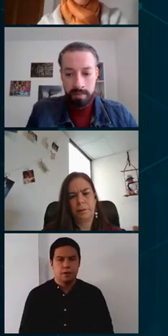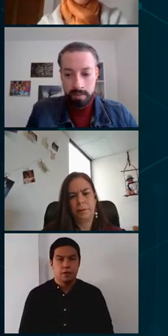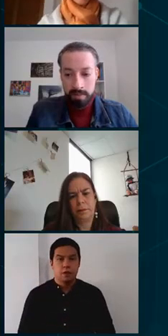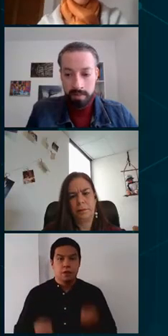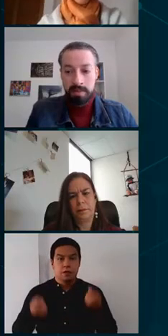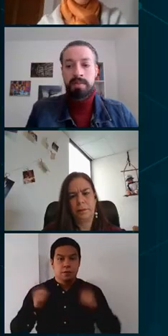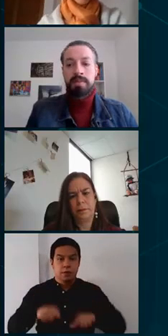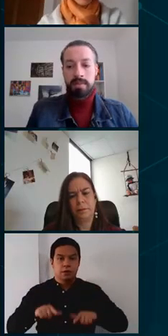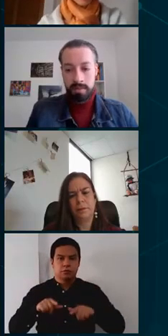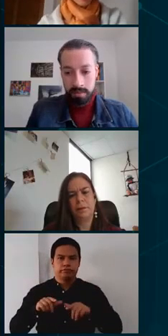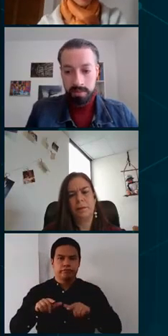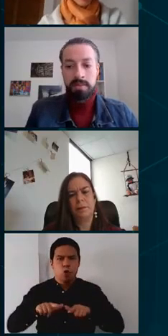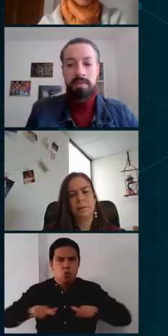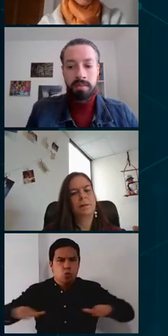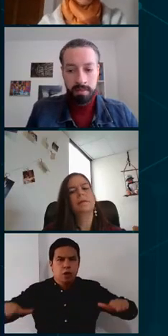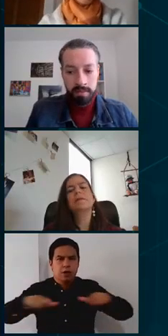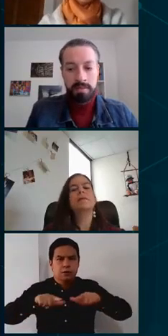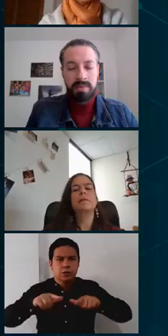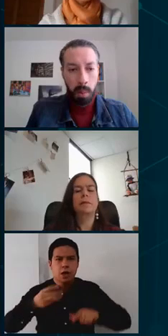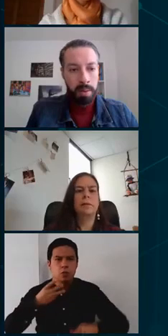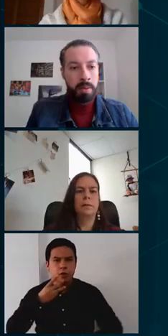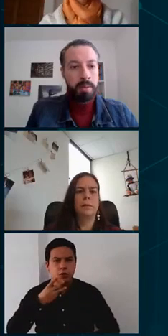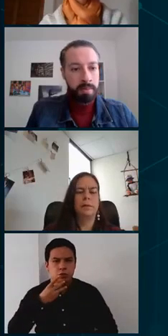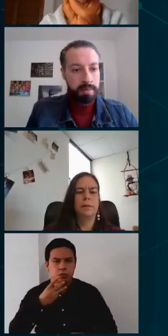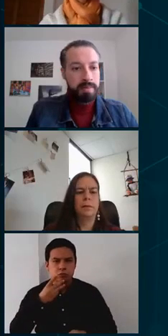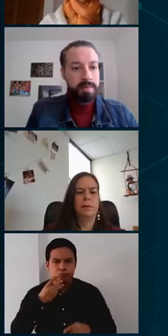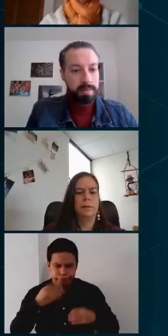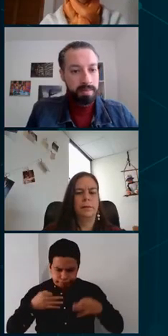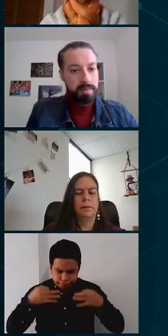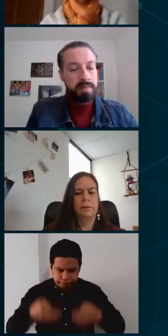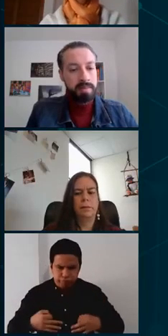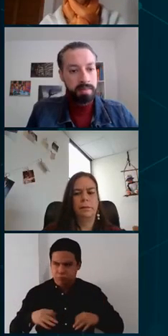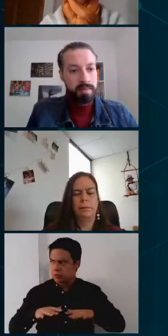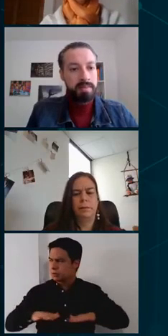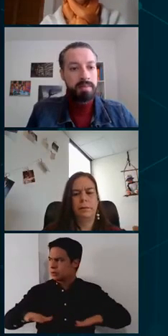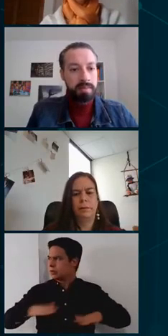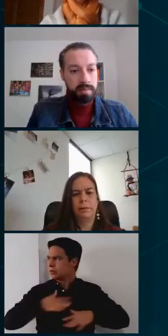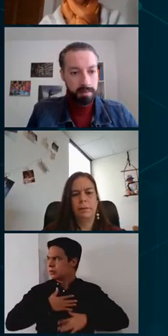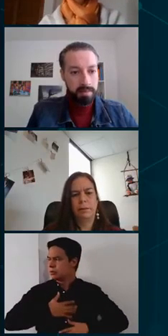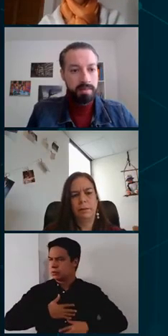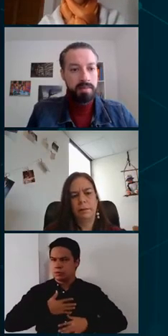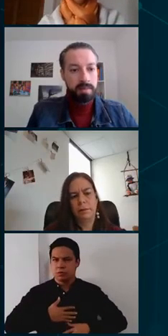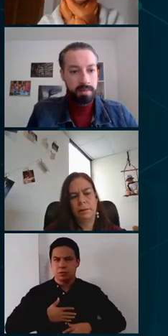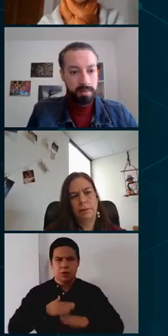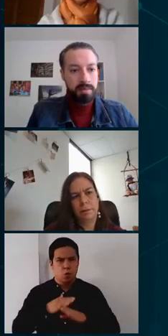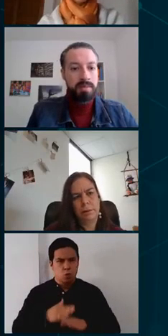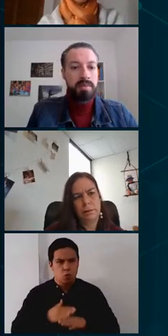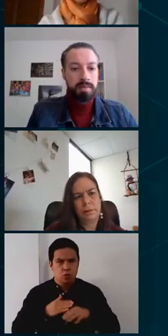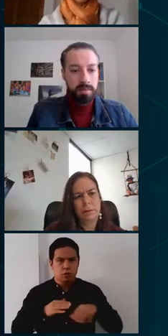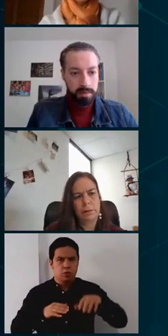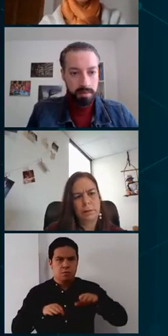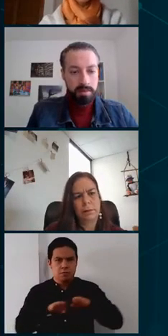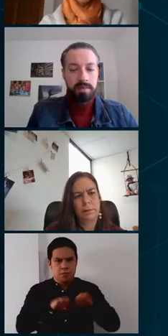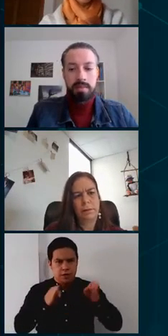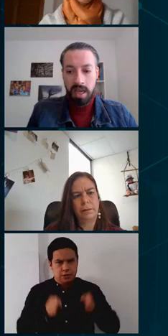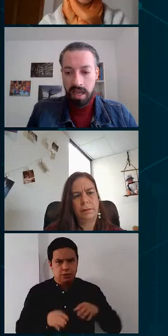lugares seguros para el almuerzo, o sea, lugares donde se conserve realmente el protocolo de